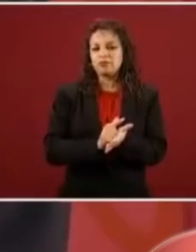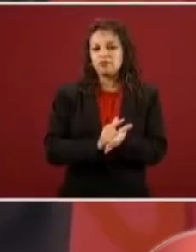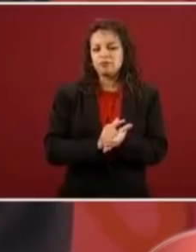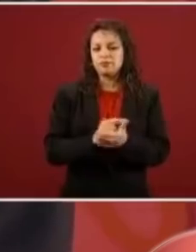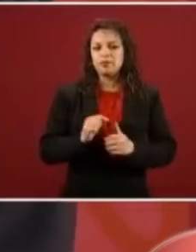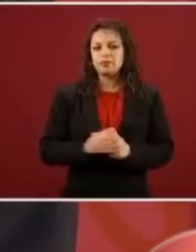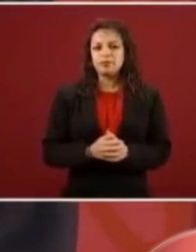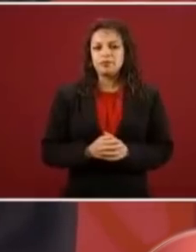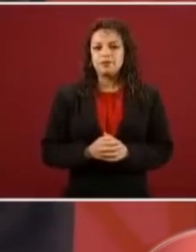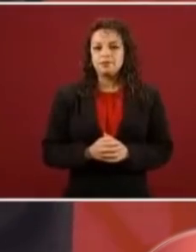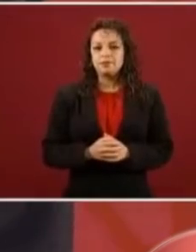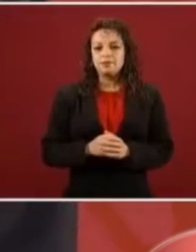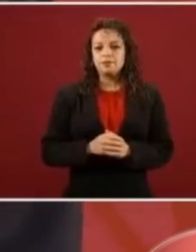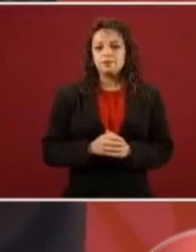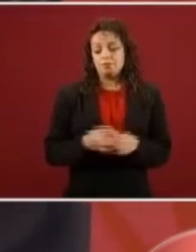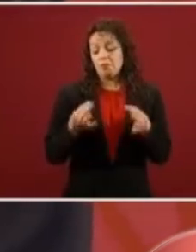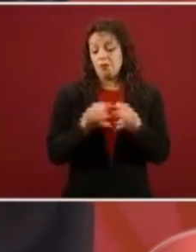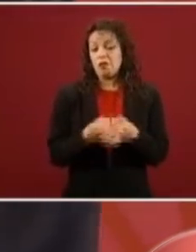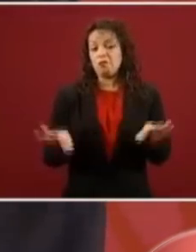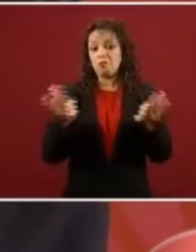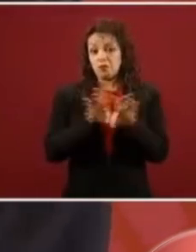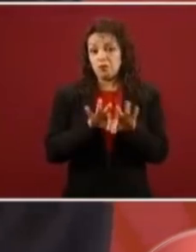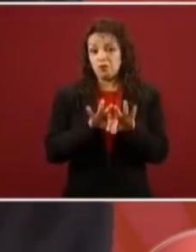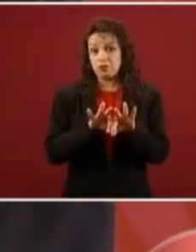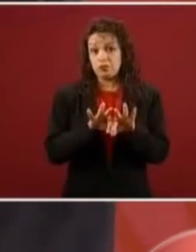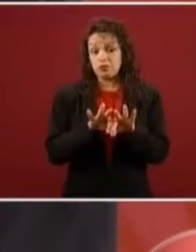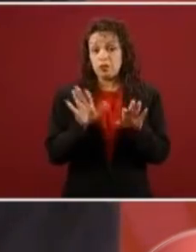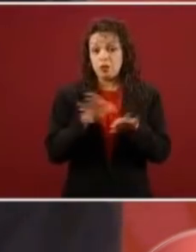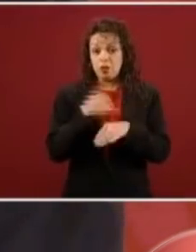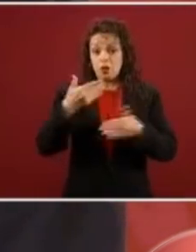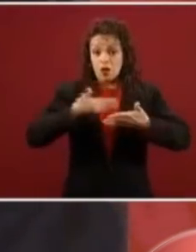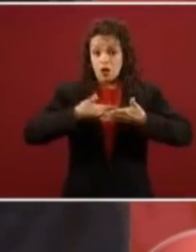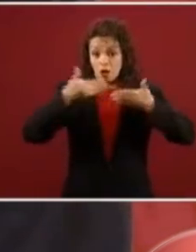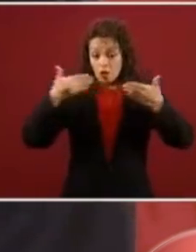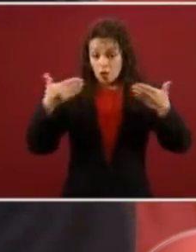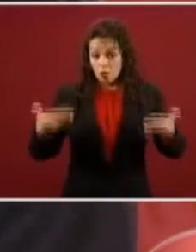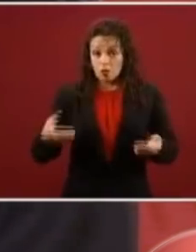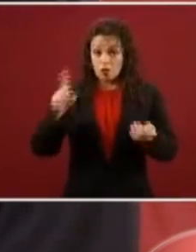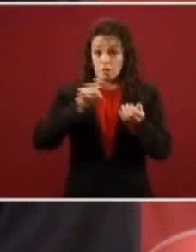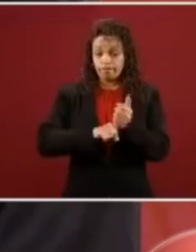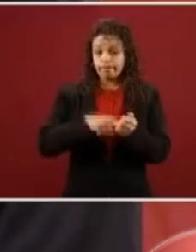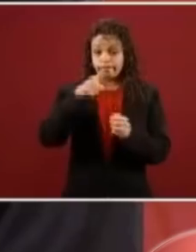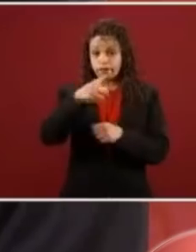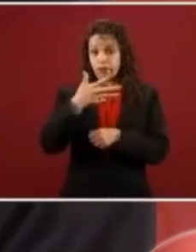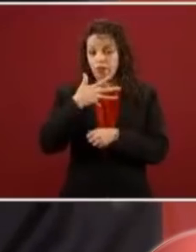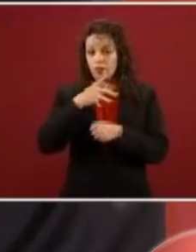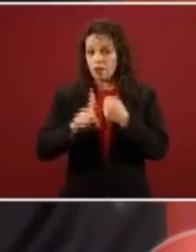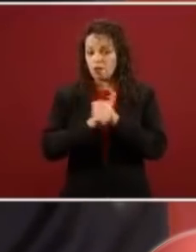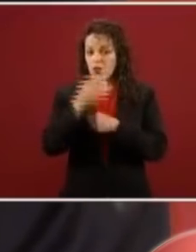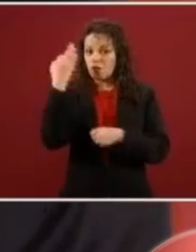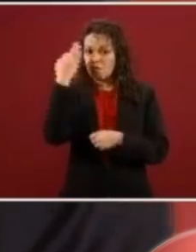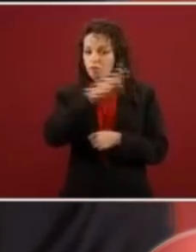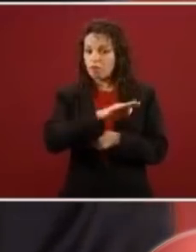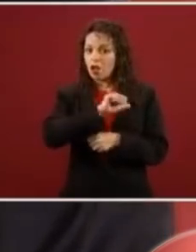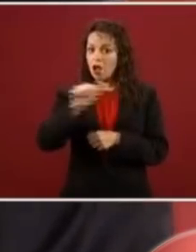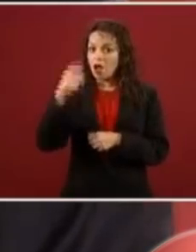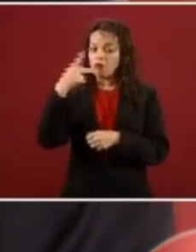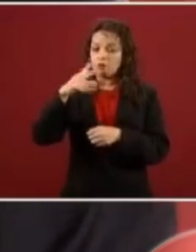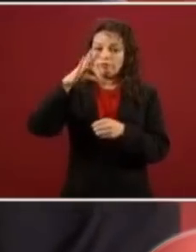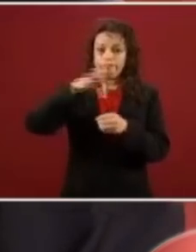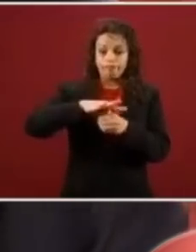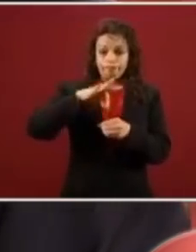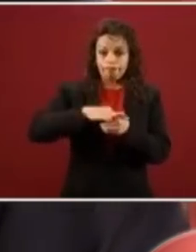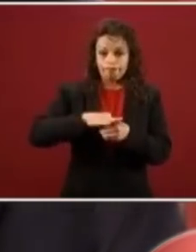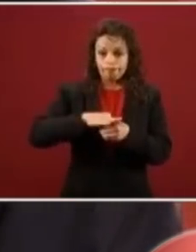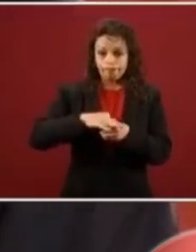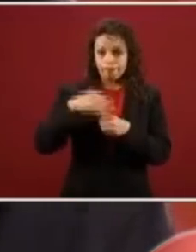de gran importancia. Ahora el fraude electoral, que antes ni siquiera se usaba